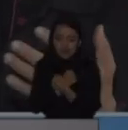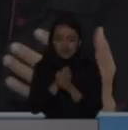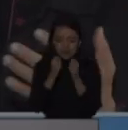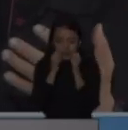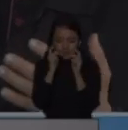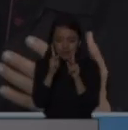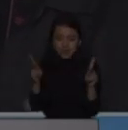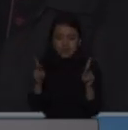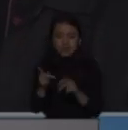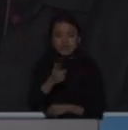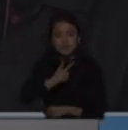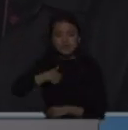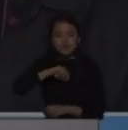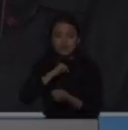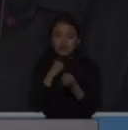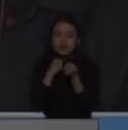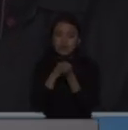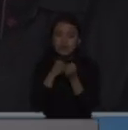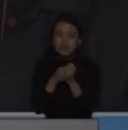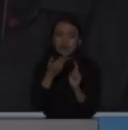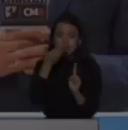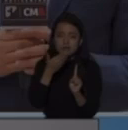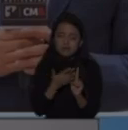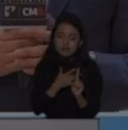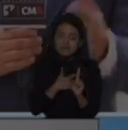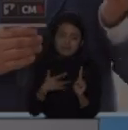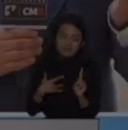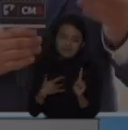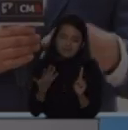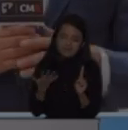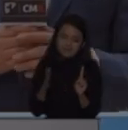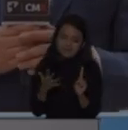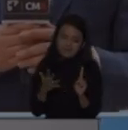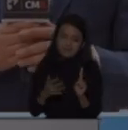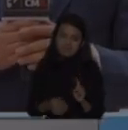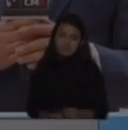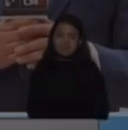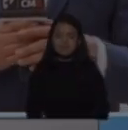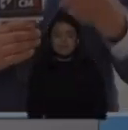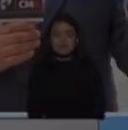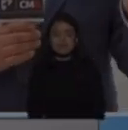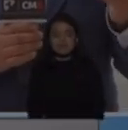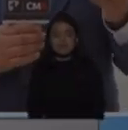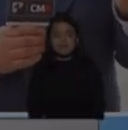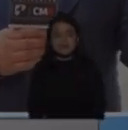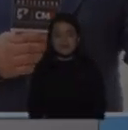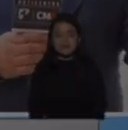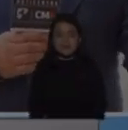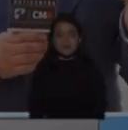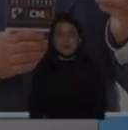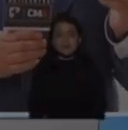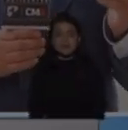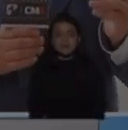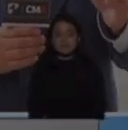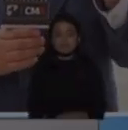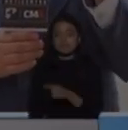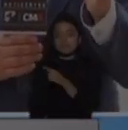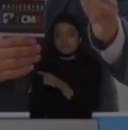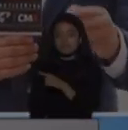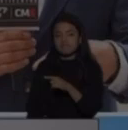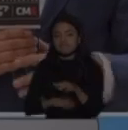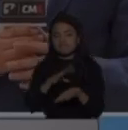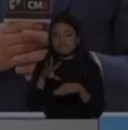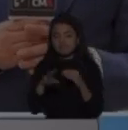y nosotros lo acompañamos en estos quebrantos de salud. El cardenal Rueda Aparicio también dijo que le preocupa, además de la salud del Papa,